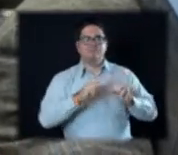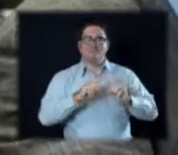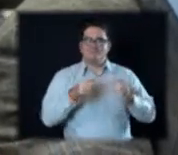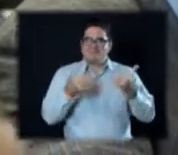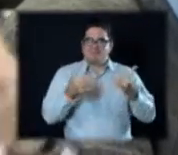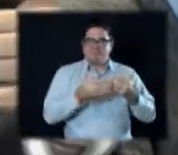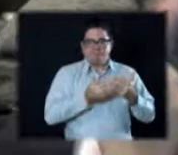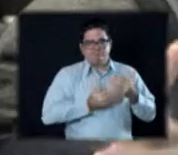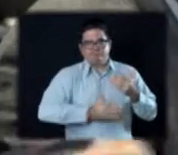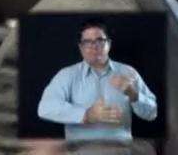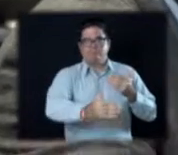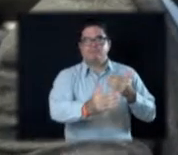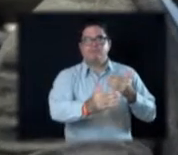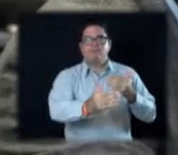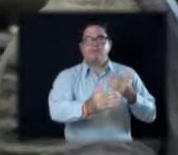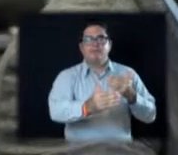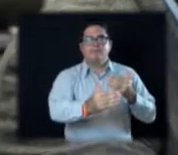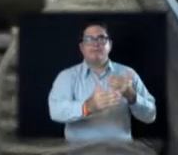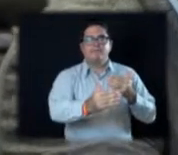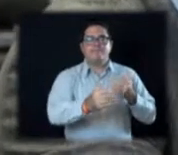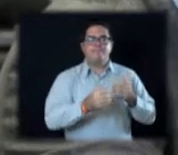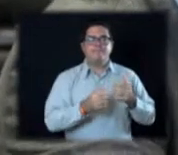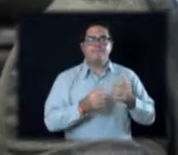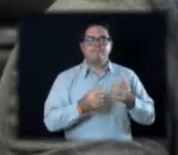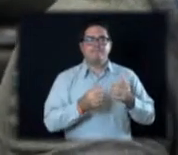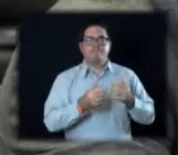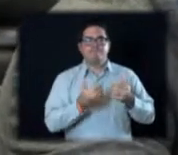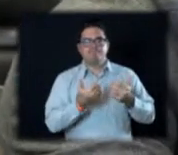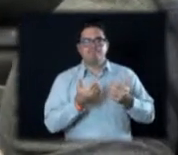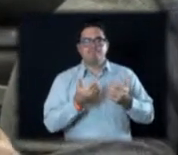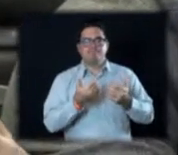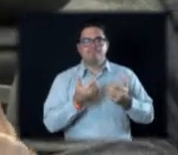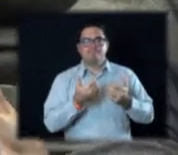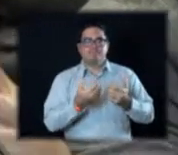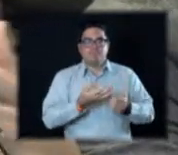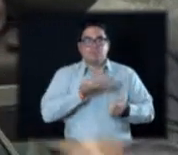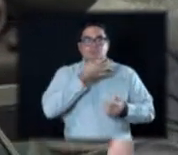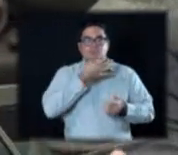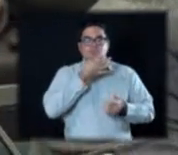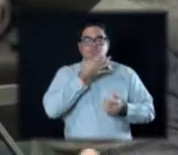pero me parece que en lo futuro, como mencionamos anteriormente, en el plan fiscal que vamos a